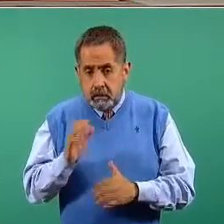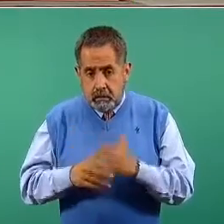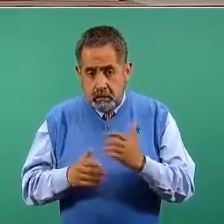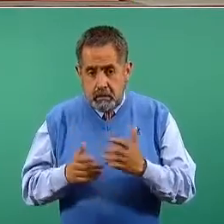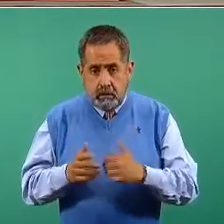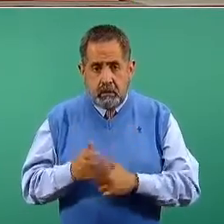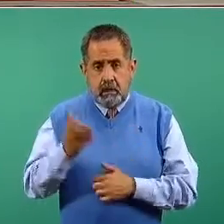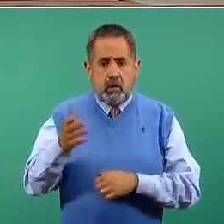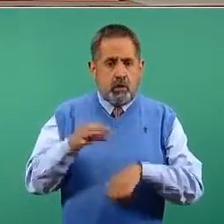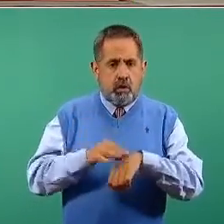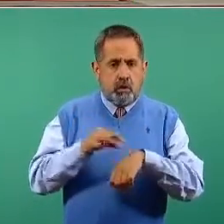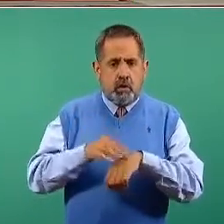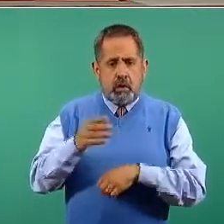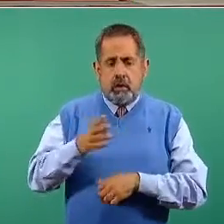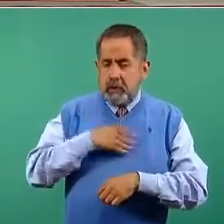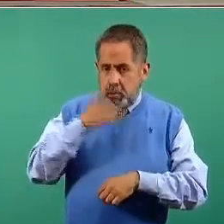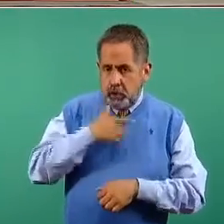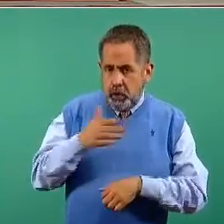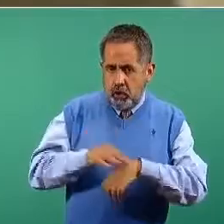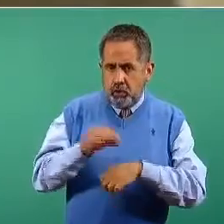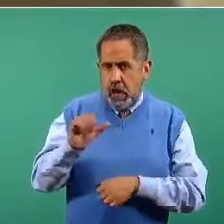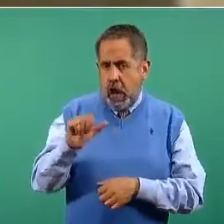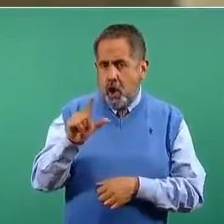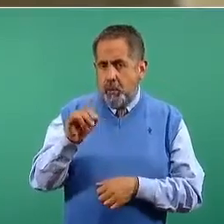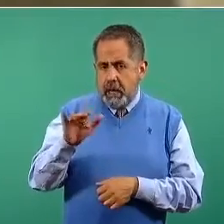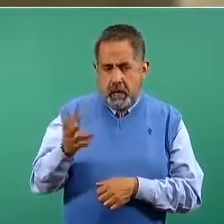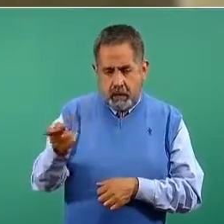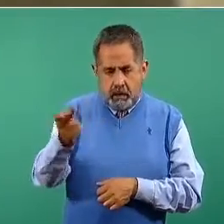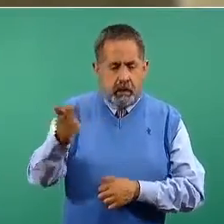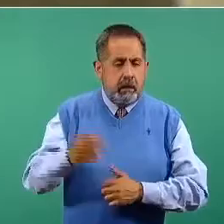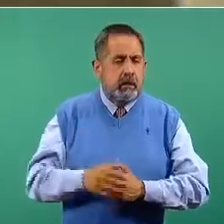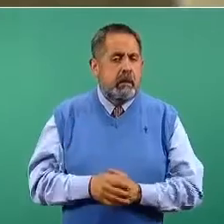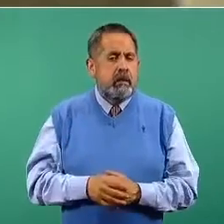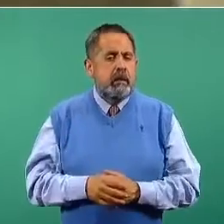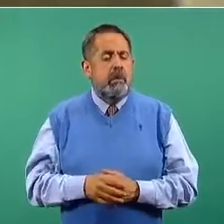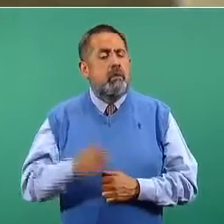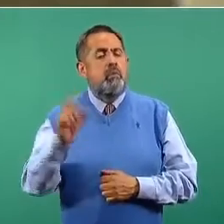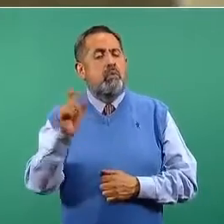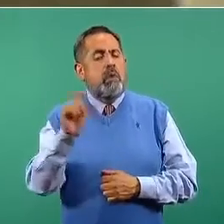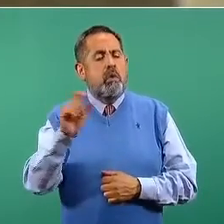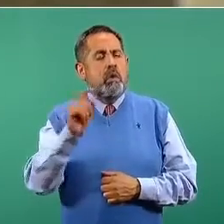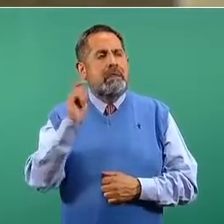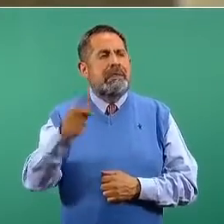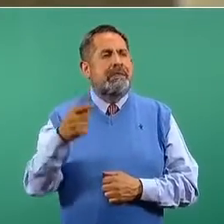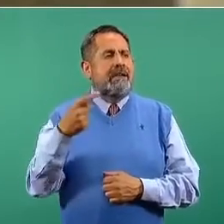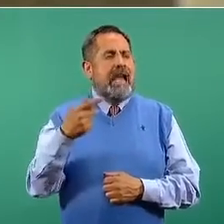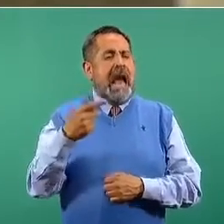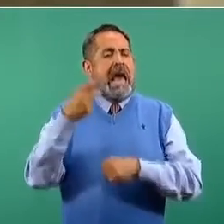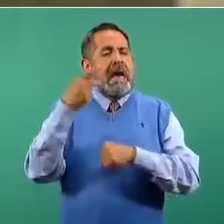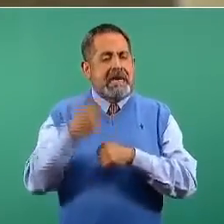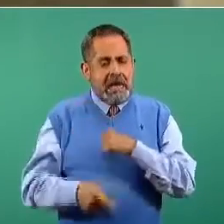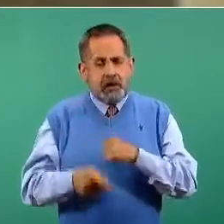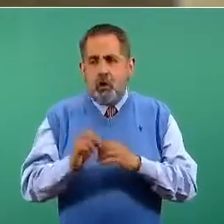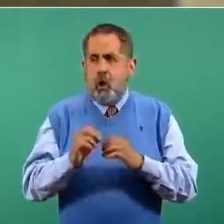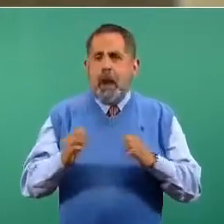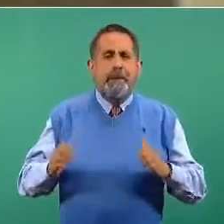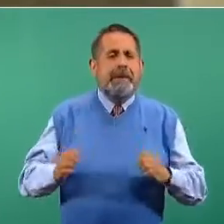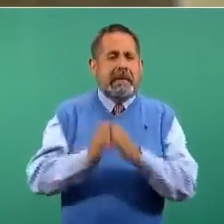favor. Doctora, buenas noches, doctora Lomía. Le quiero preguntar, ¿cuándo ya sería un riesgo o una